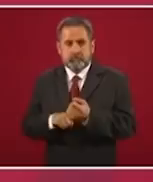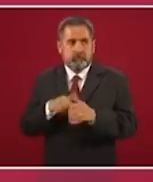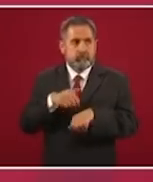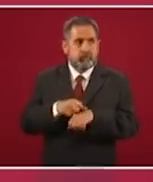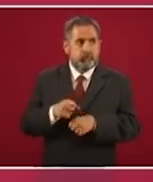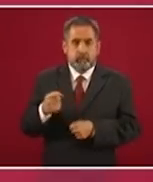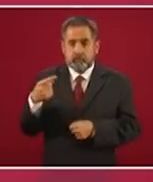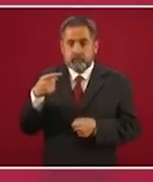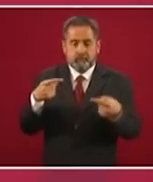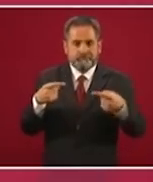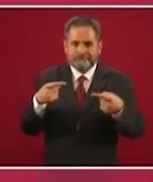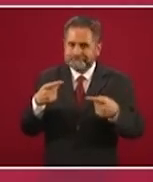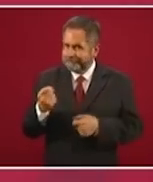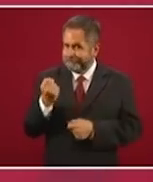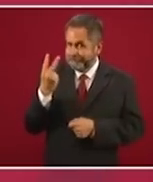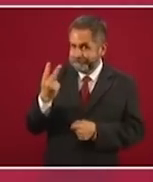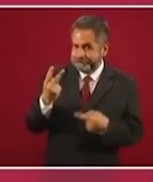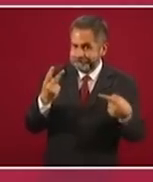van 2-1.